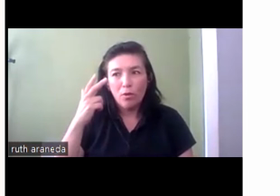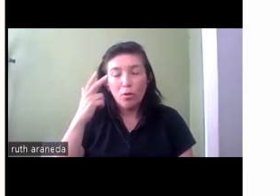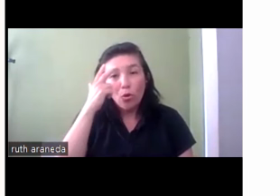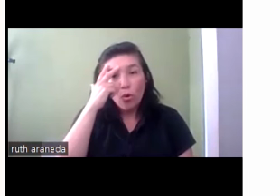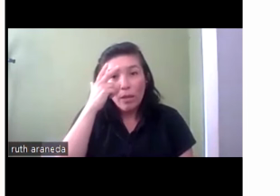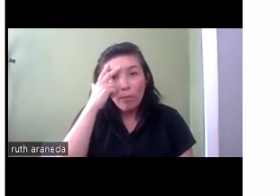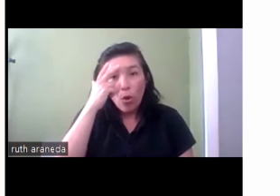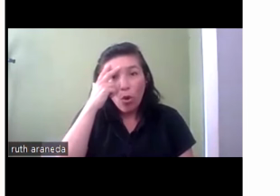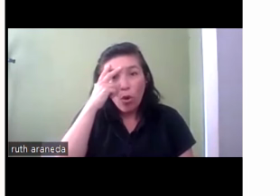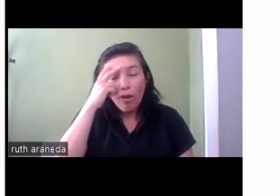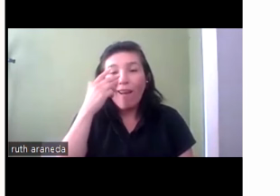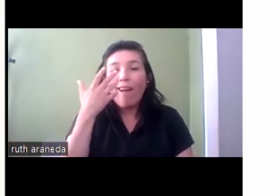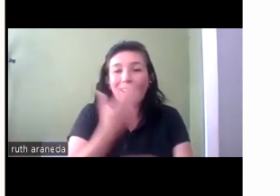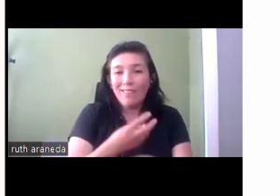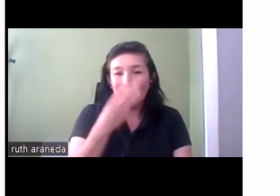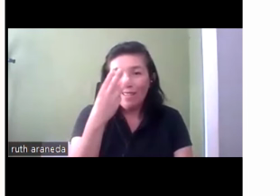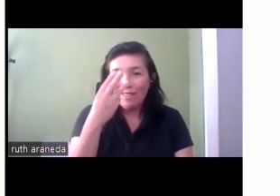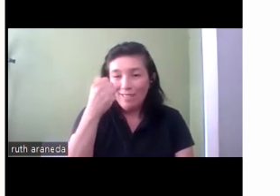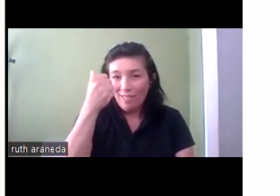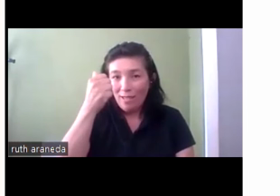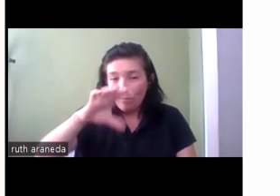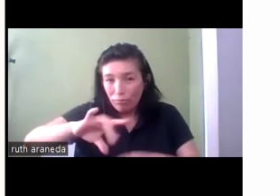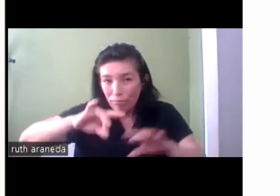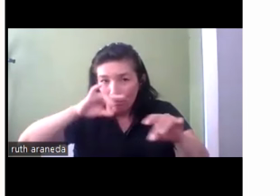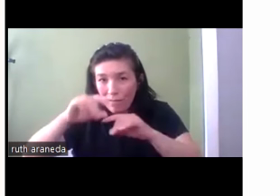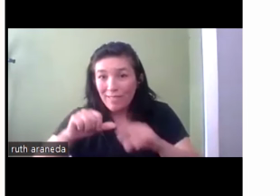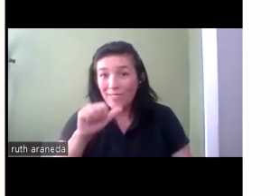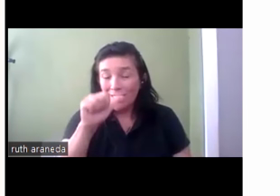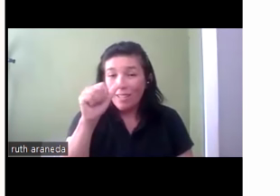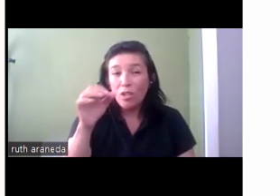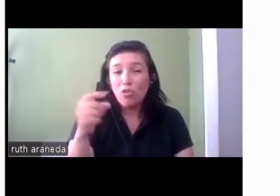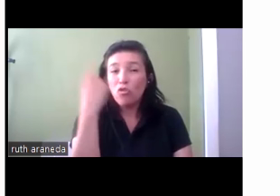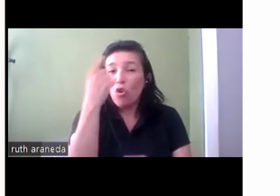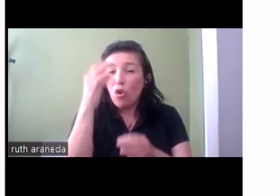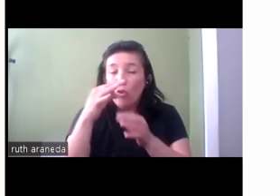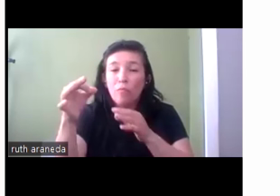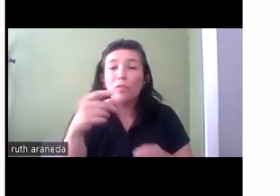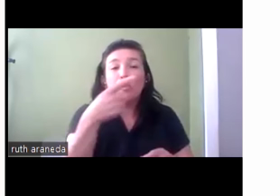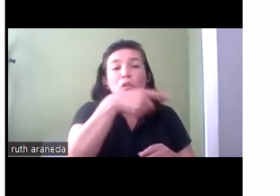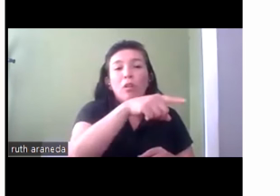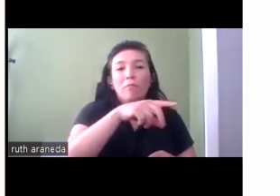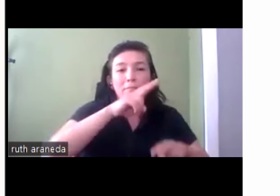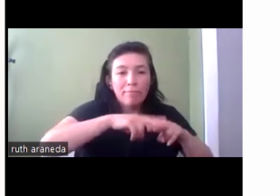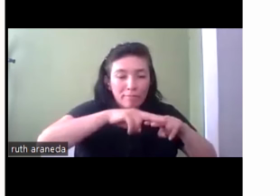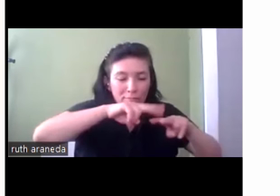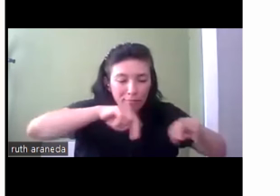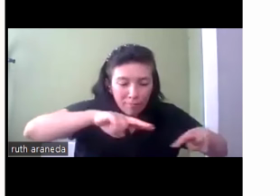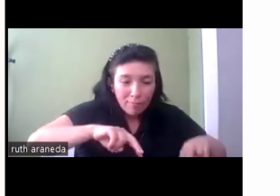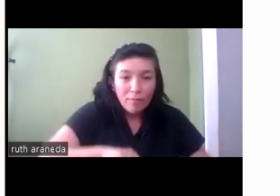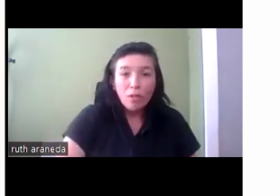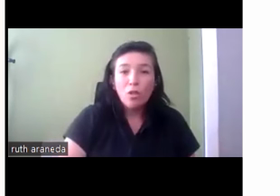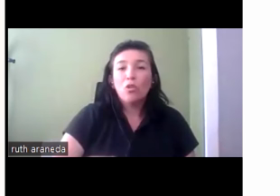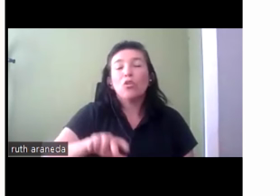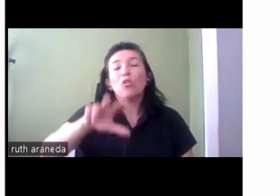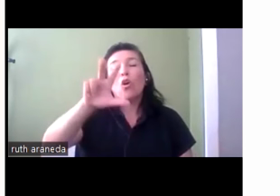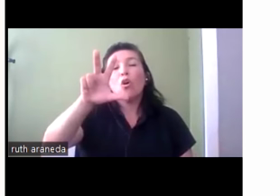36 hallazgos, de los cuales 6 corresponden a hallazgos aislados y 22 fueron catalogados como sitios arqueológicos, además de 8 rasgos compuestos por pircas